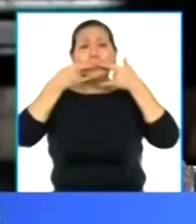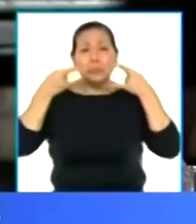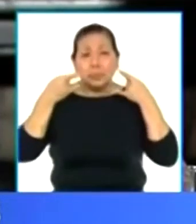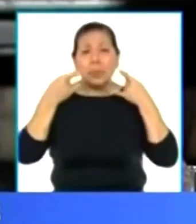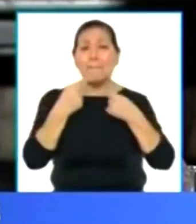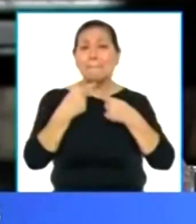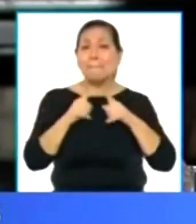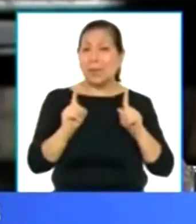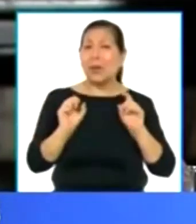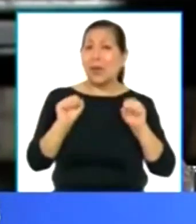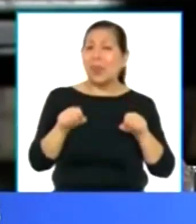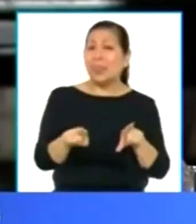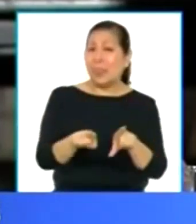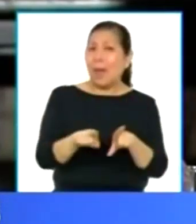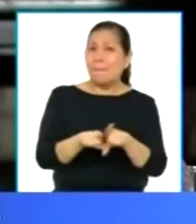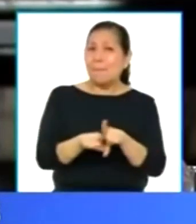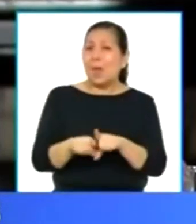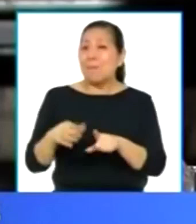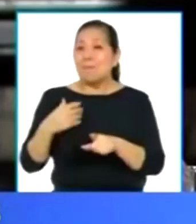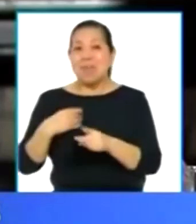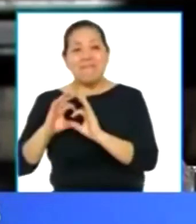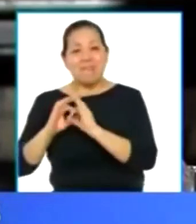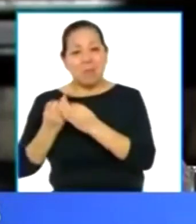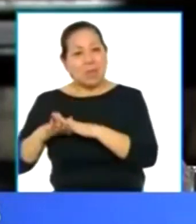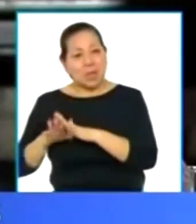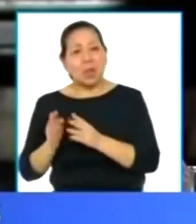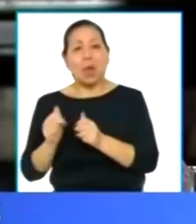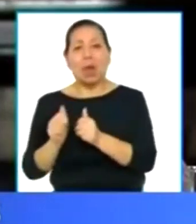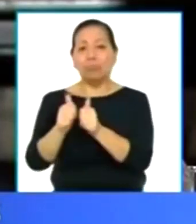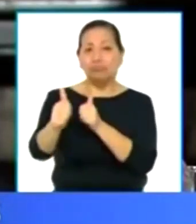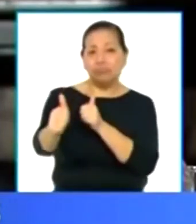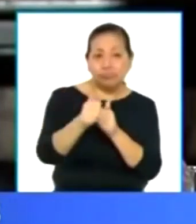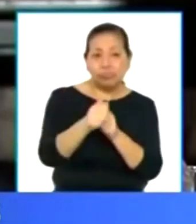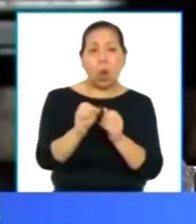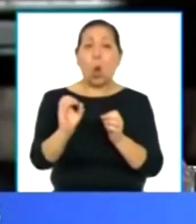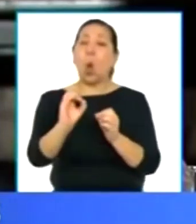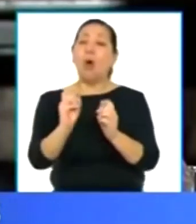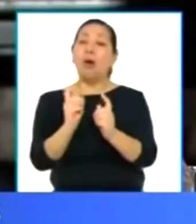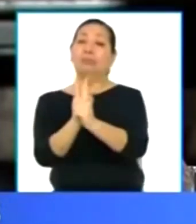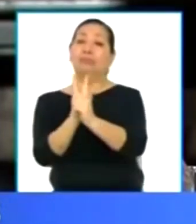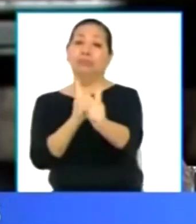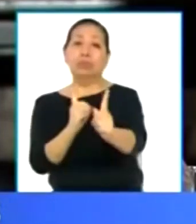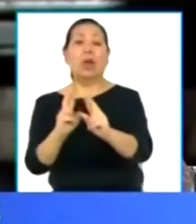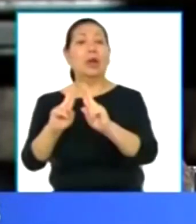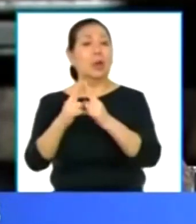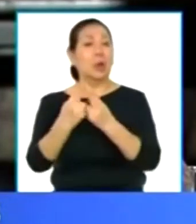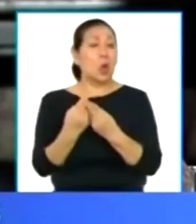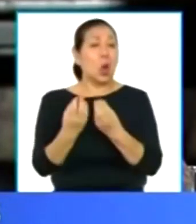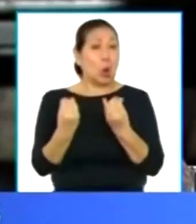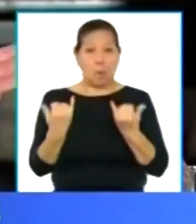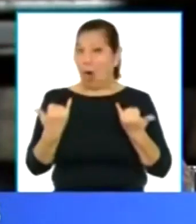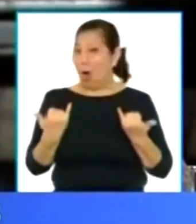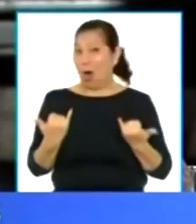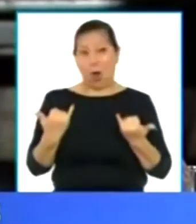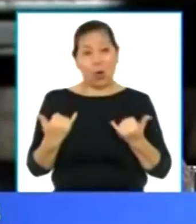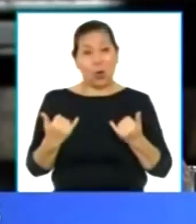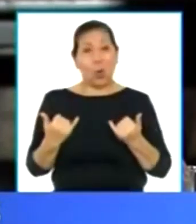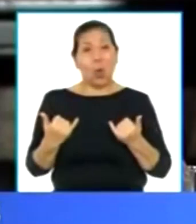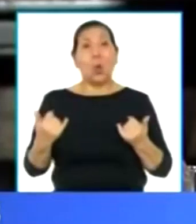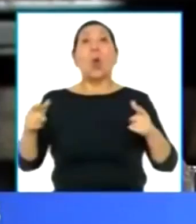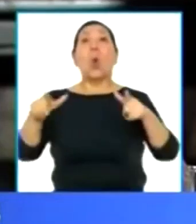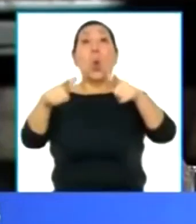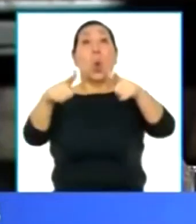mascarillas y estamos protegiendo a los demás guardando las distancias, reuniéndonos, así como ahora, en un